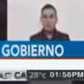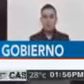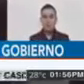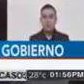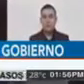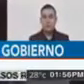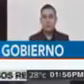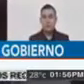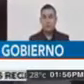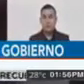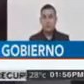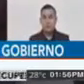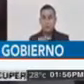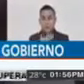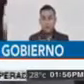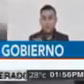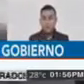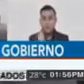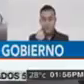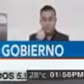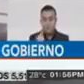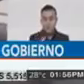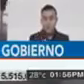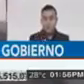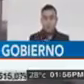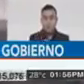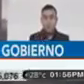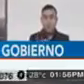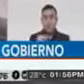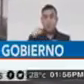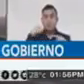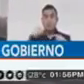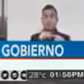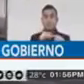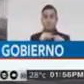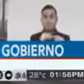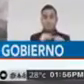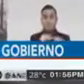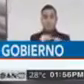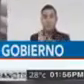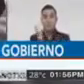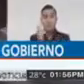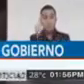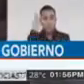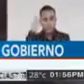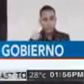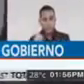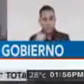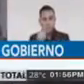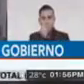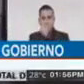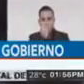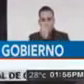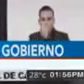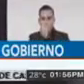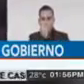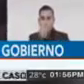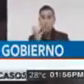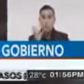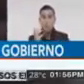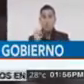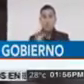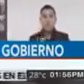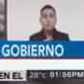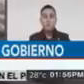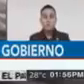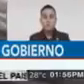camas, 105 de cuidados intermedios y 295 para cuidados intensivos. Con la conclusión de las